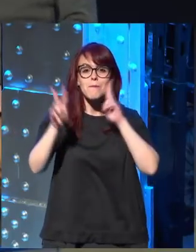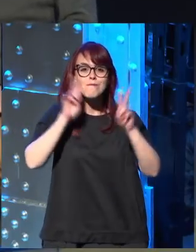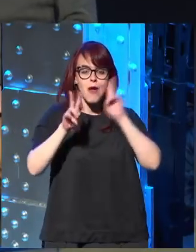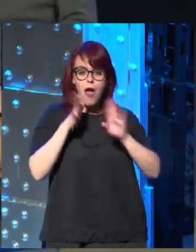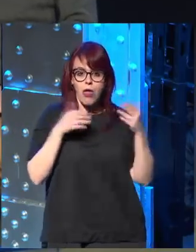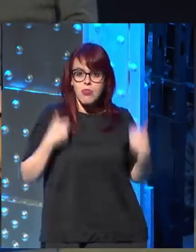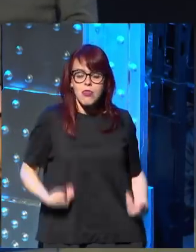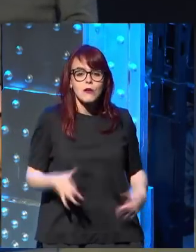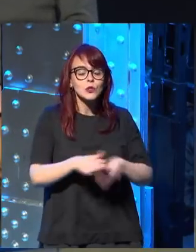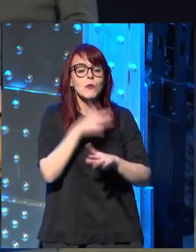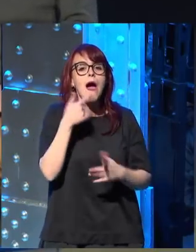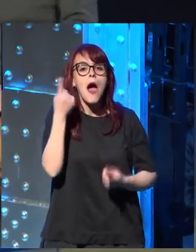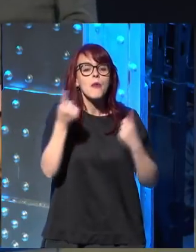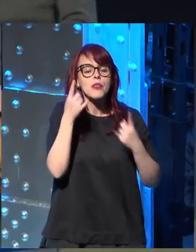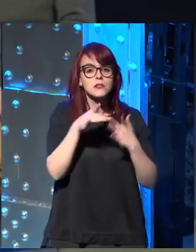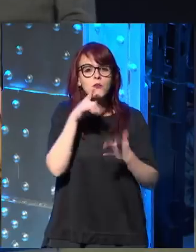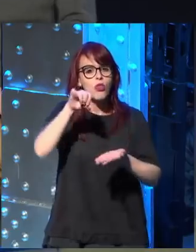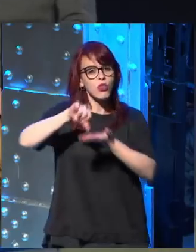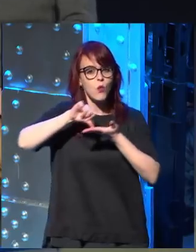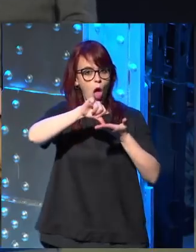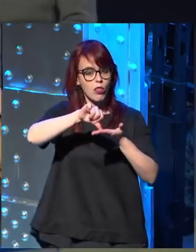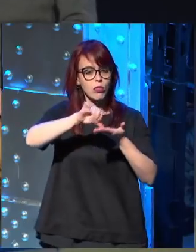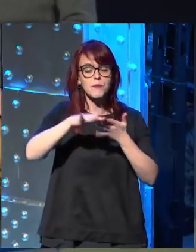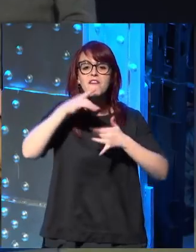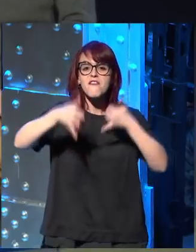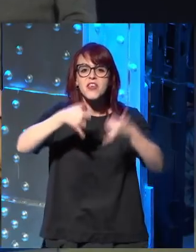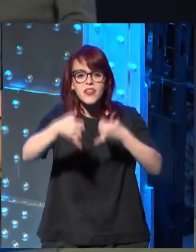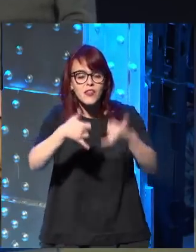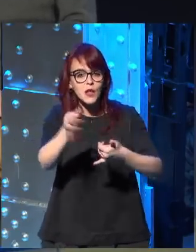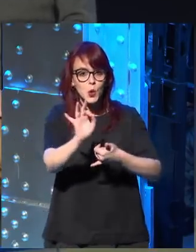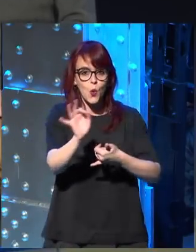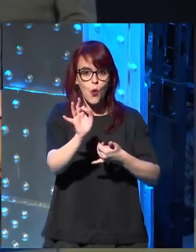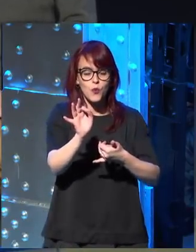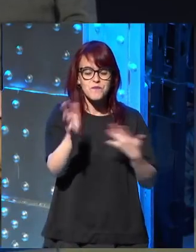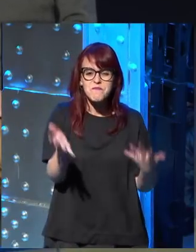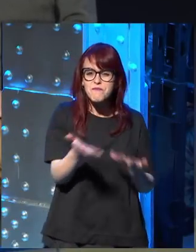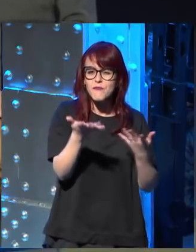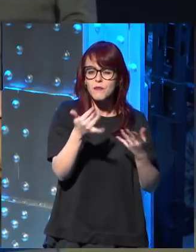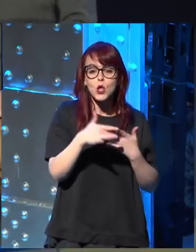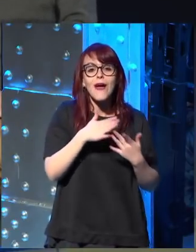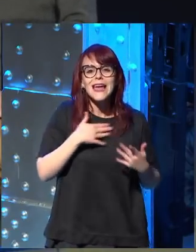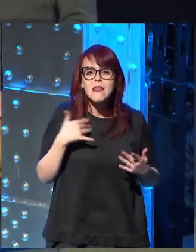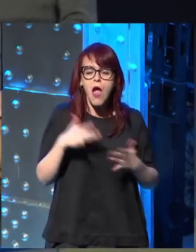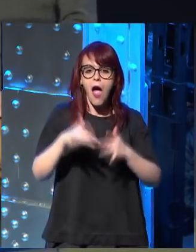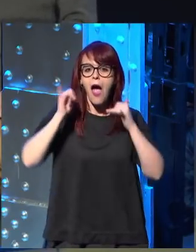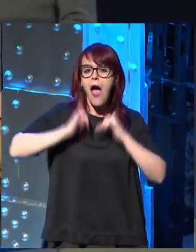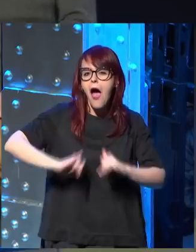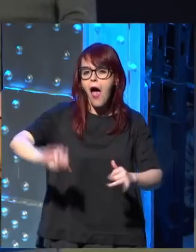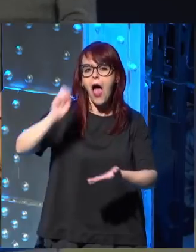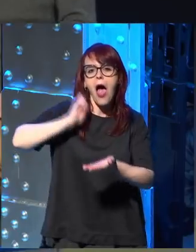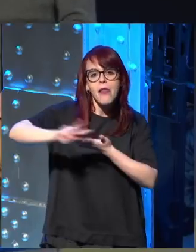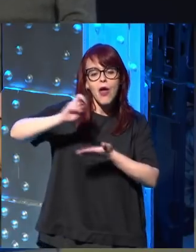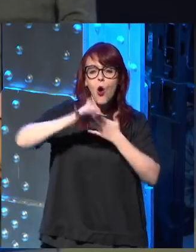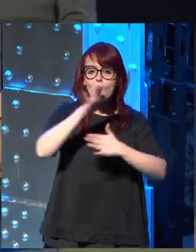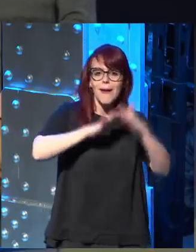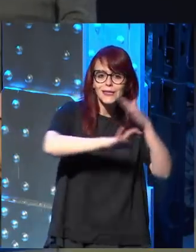nuestra. Yo muchas veces he ido por la ciudad en bicicleta, pero yo quería ir caminando o quería ir en